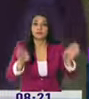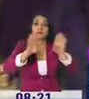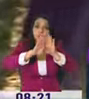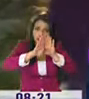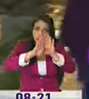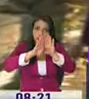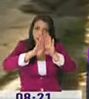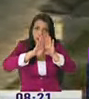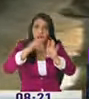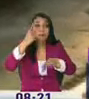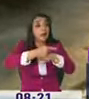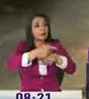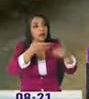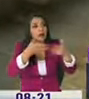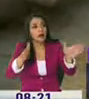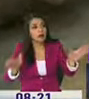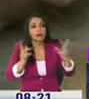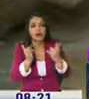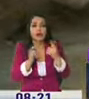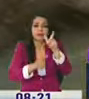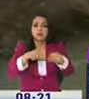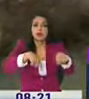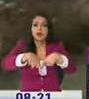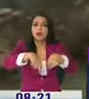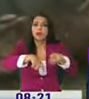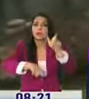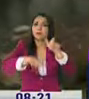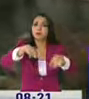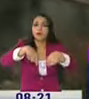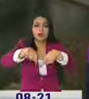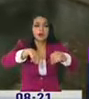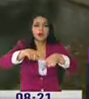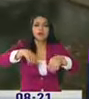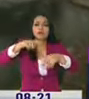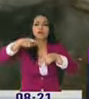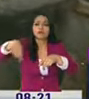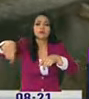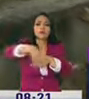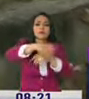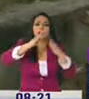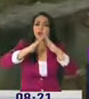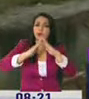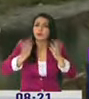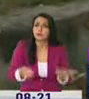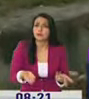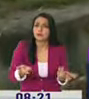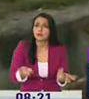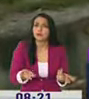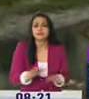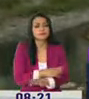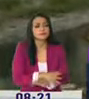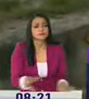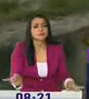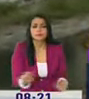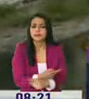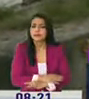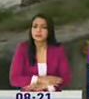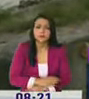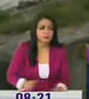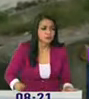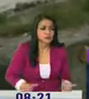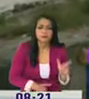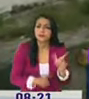cerrada. Ahora por ahí entra, salen y se pasan incluso para atrás de las casas. Y cada vez es más inseguro que